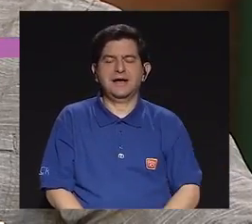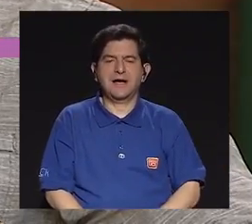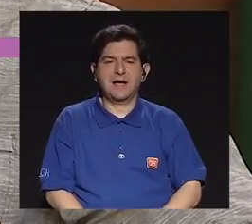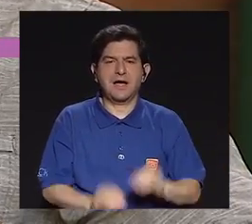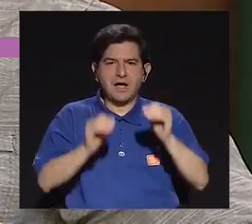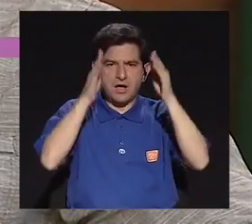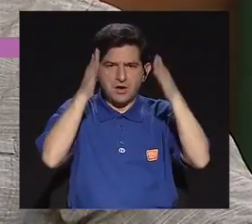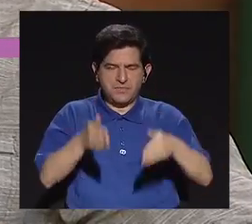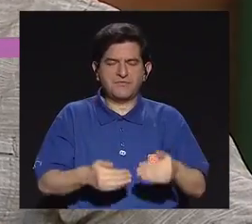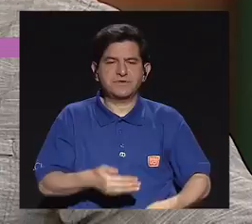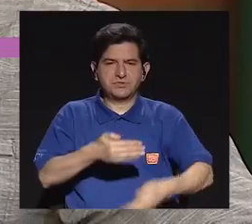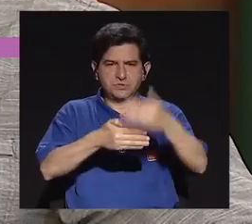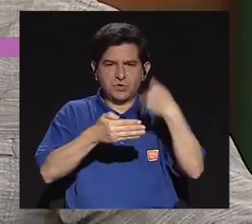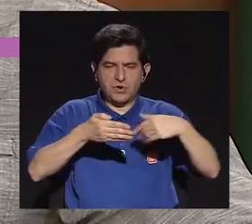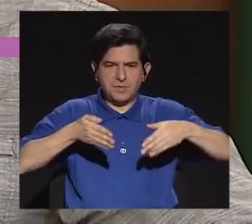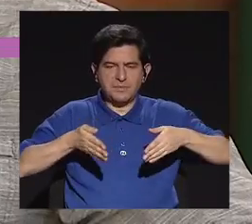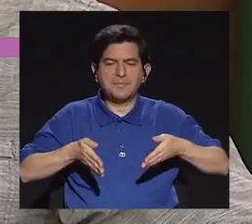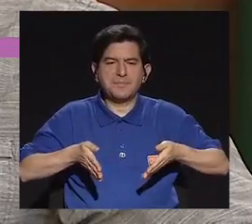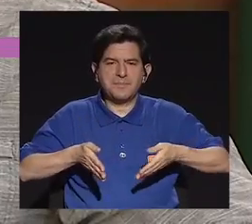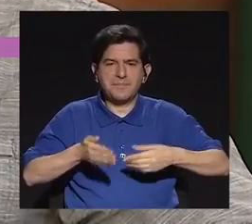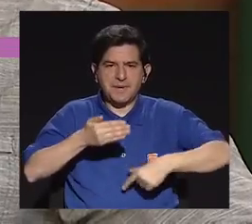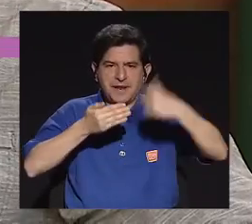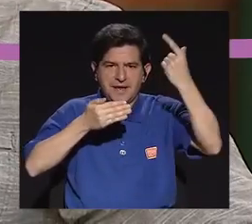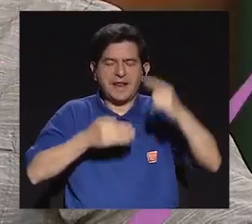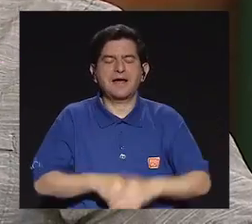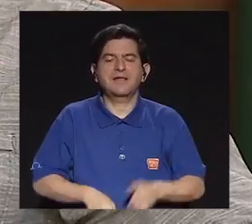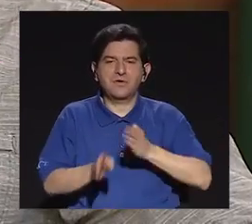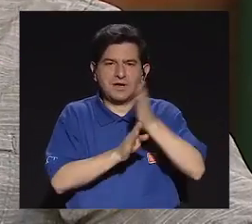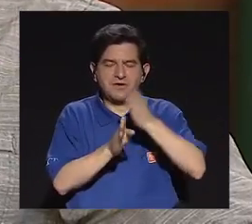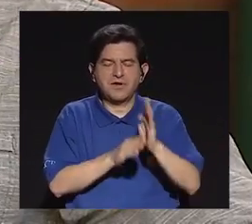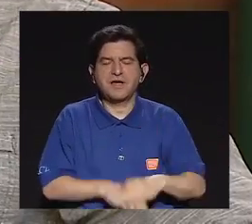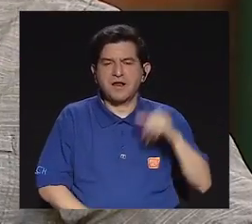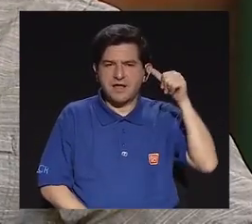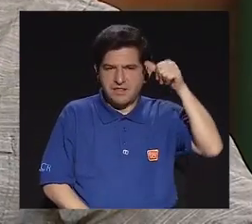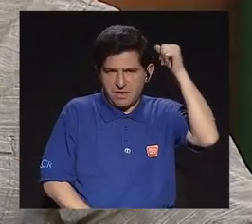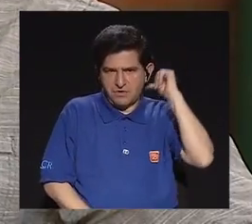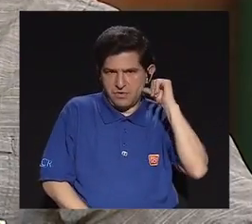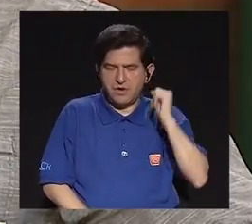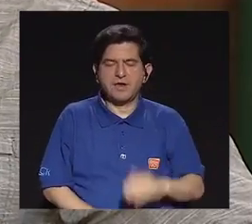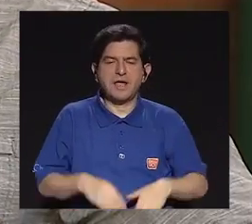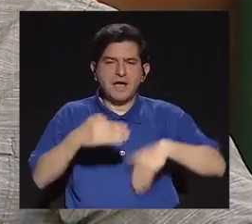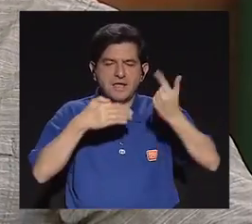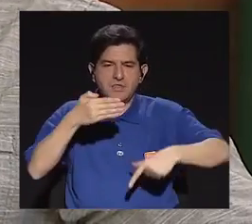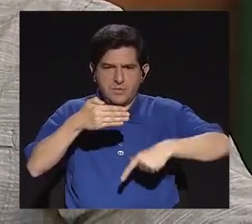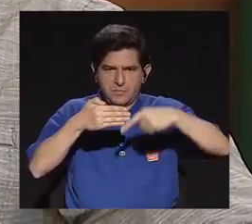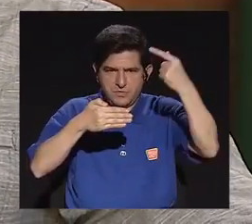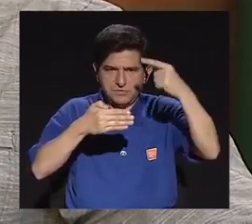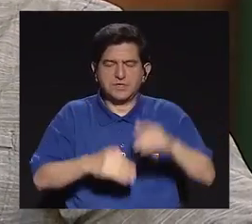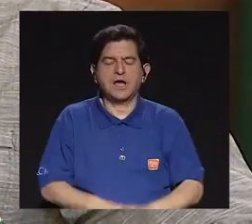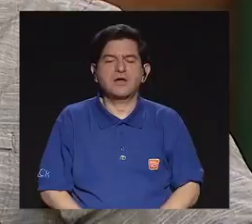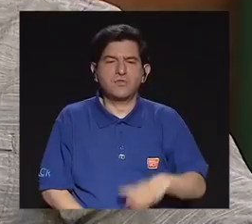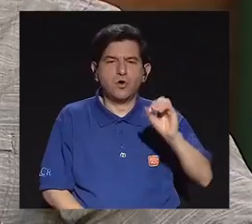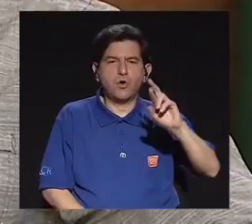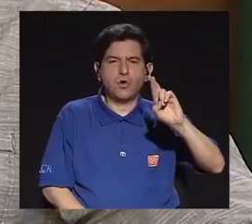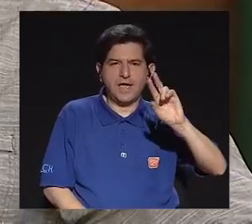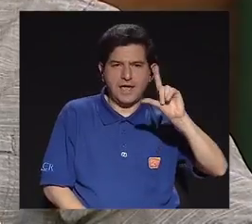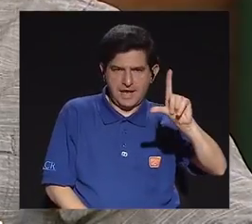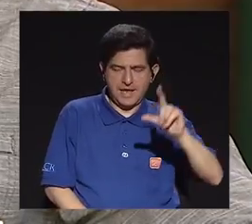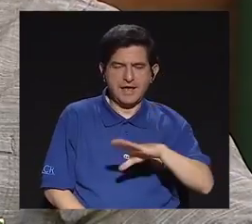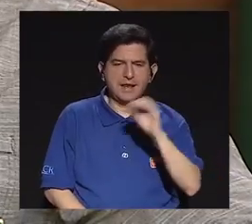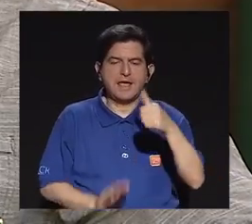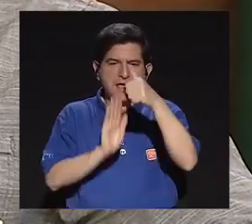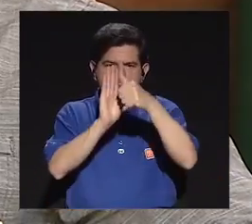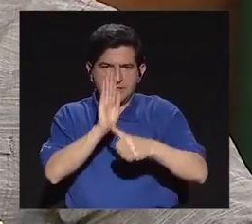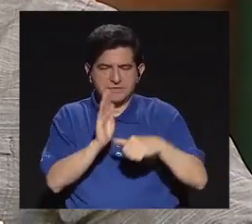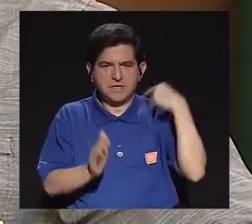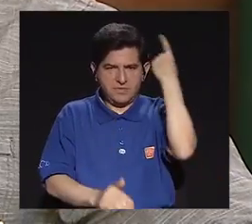de pregrado de las carreras de medicina y audiología, así como profesor coordinador local del posgrado de otorrinolaringología